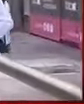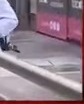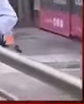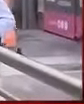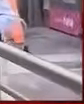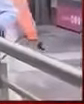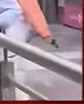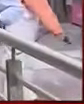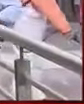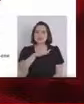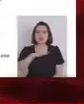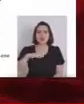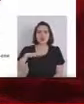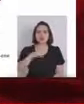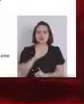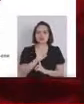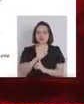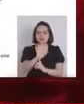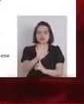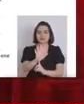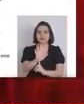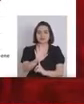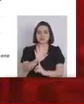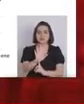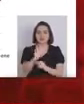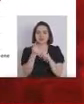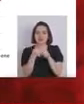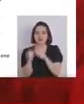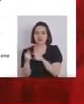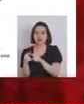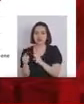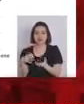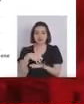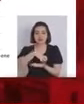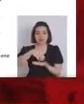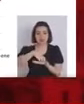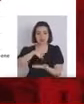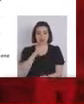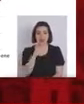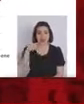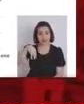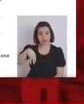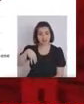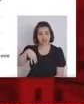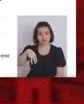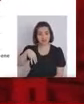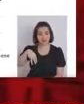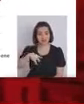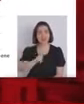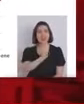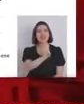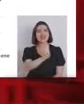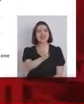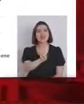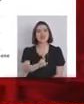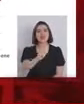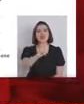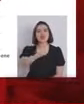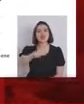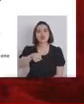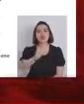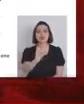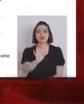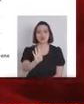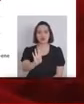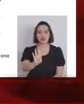obviamente, una gran cantidad de personas vacunadas, pero todavía, evidentemente, muy lejos de los propios análisis que hacen los expertos para cumplir las